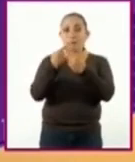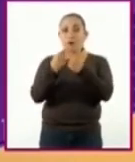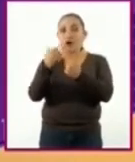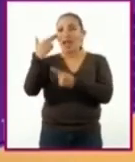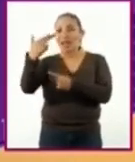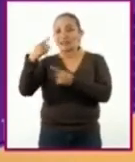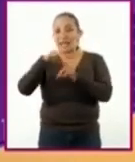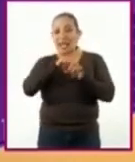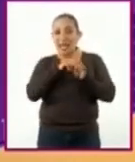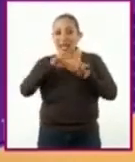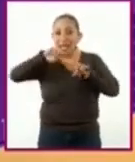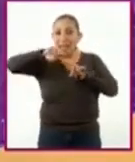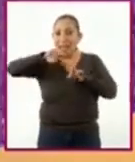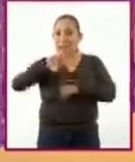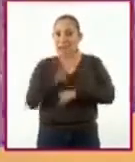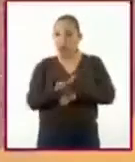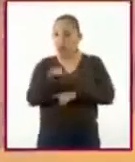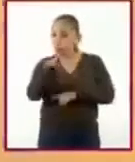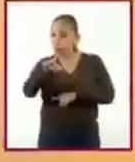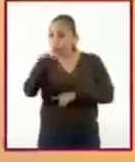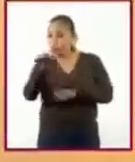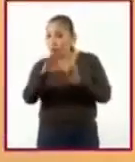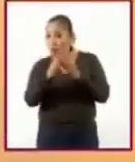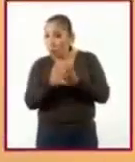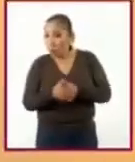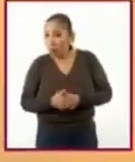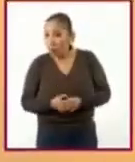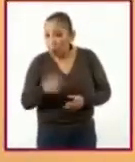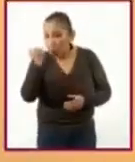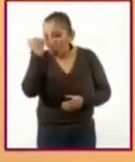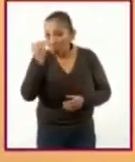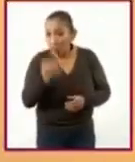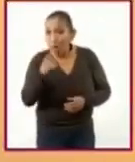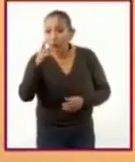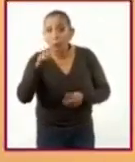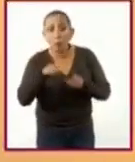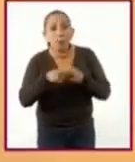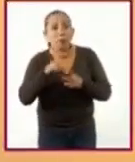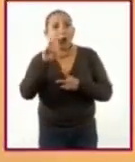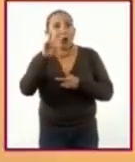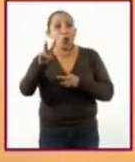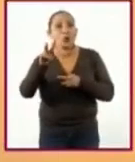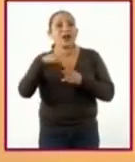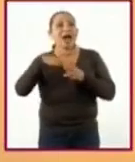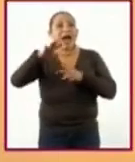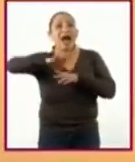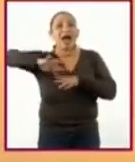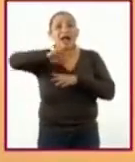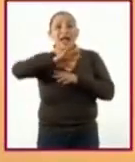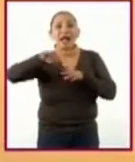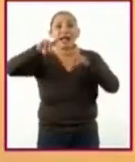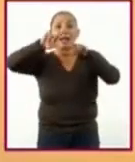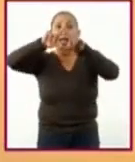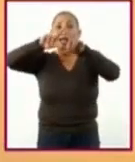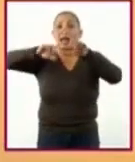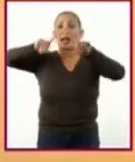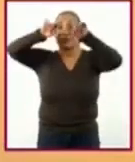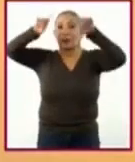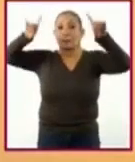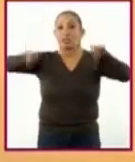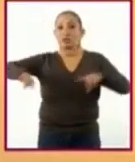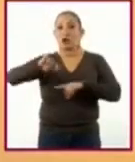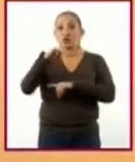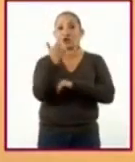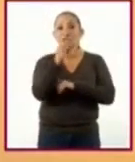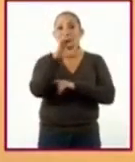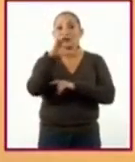2. ¿En casa se les ocurre otra manera? Calculen el área de un trapecio cuyas bases miden 12 centímetros